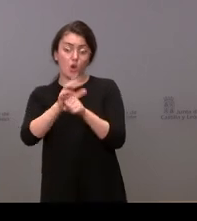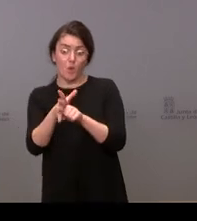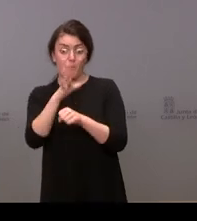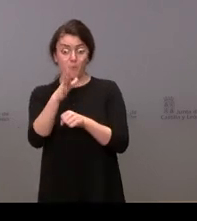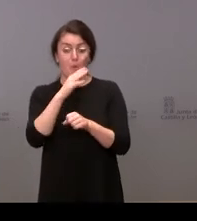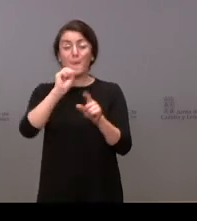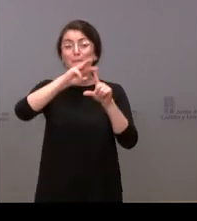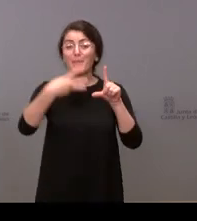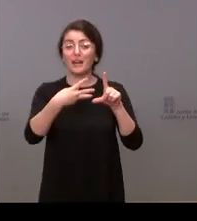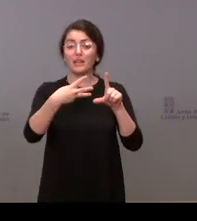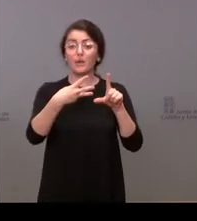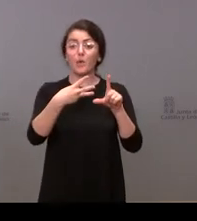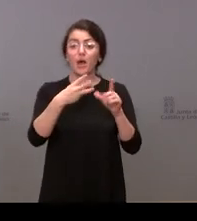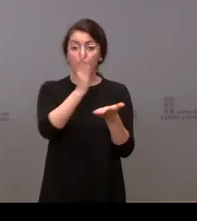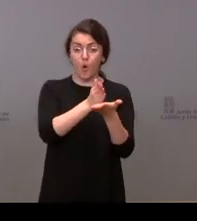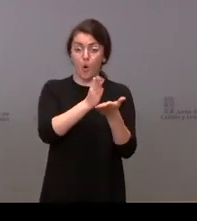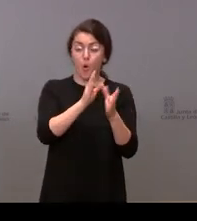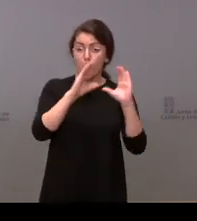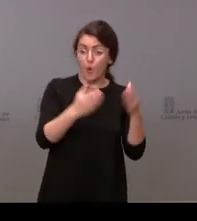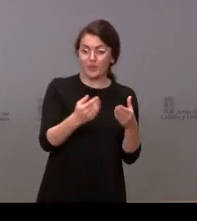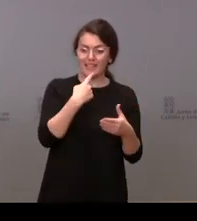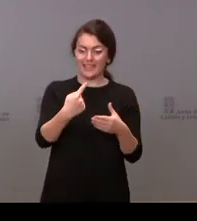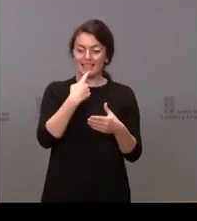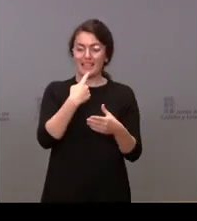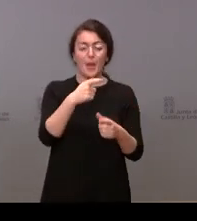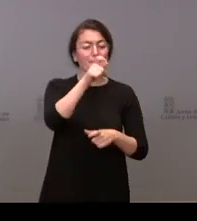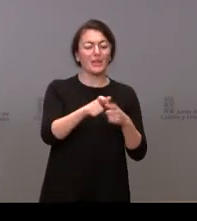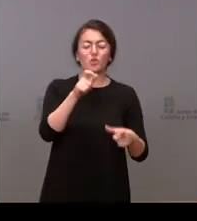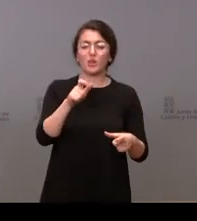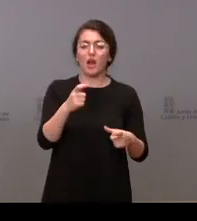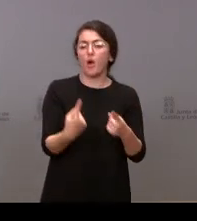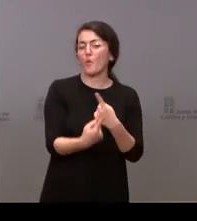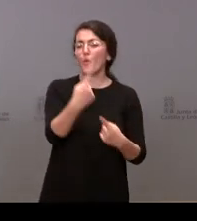Junta dice que cualquier persona que en los últimos 3 meses tenga